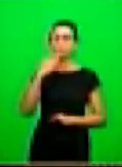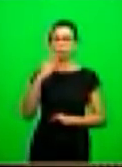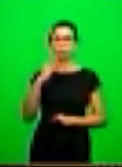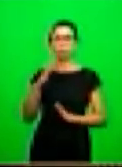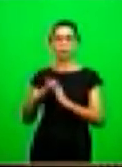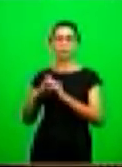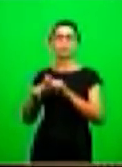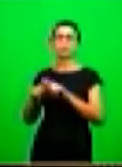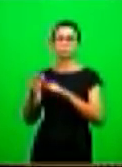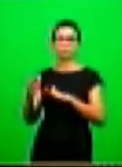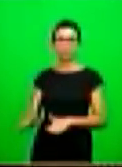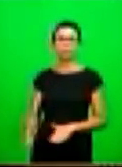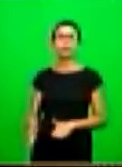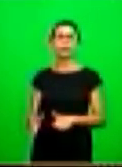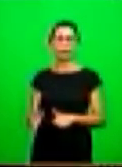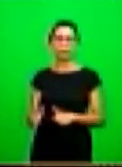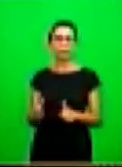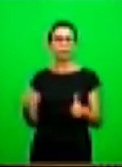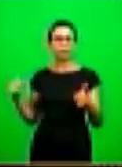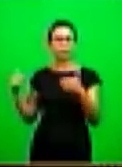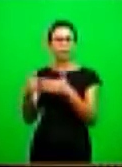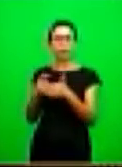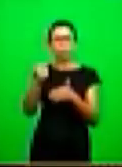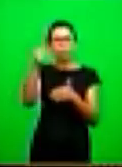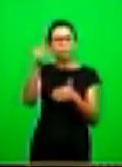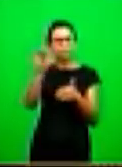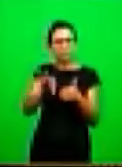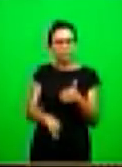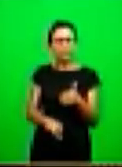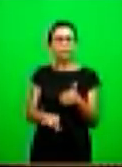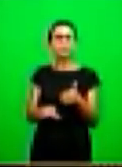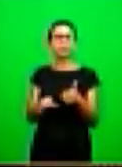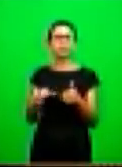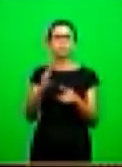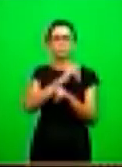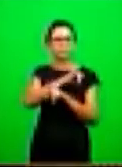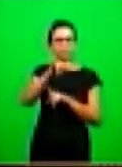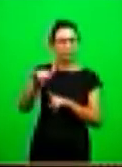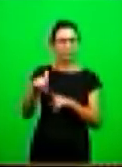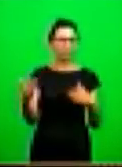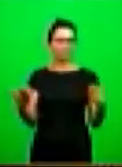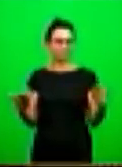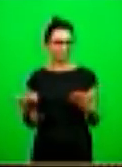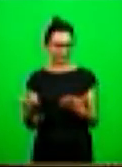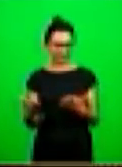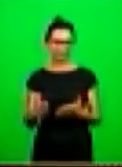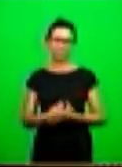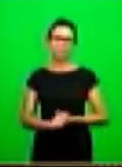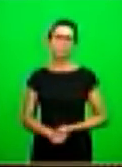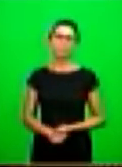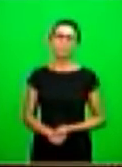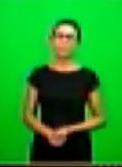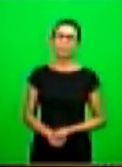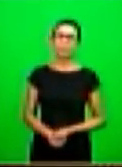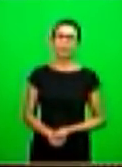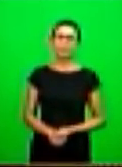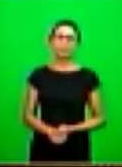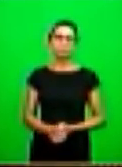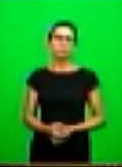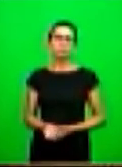que estaría viviendo este tiempo, este tiempo del fin, este tiempo profético que estamos viviendo hoy, es